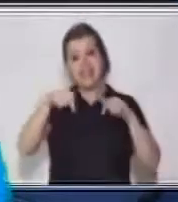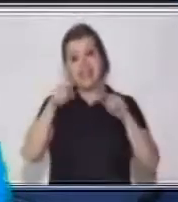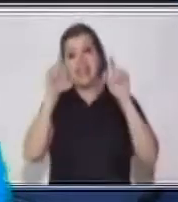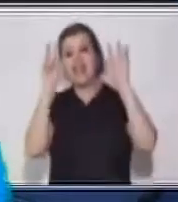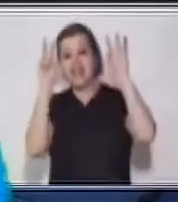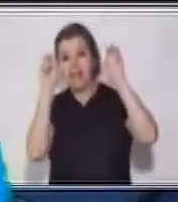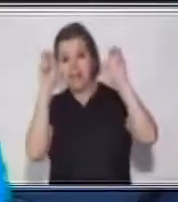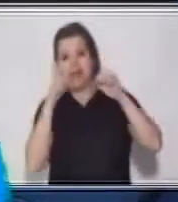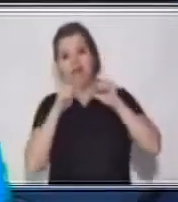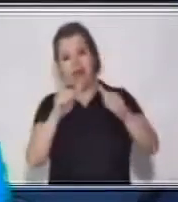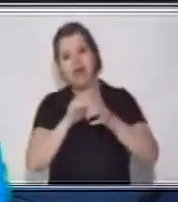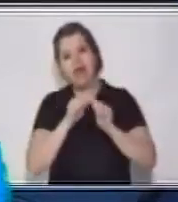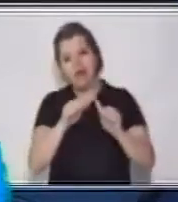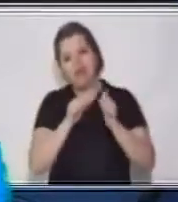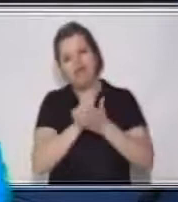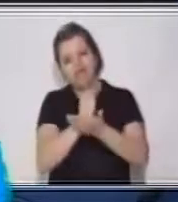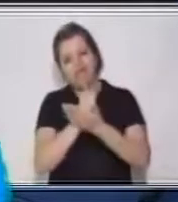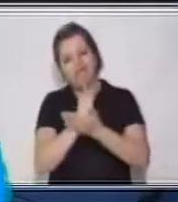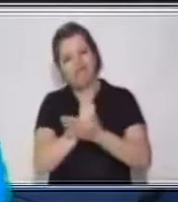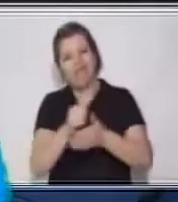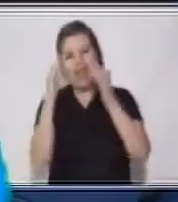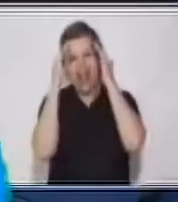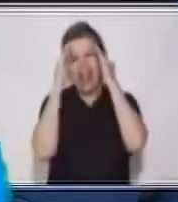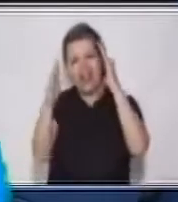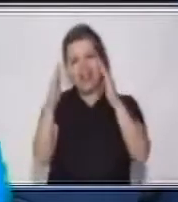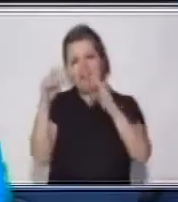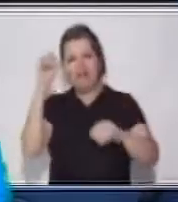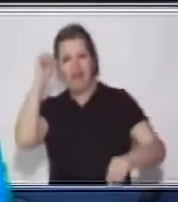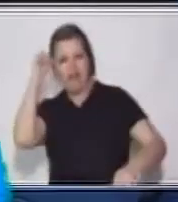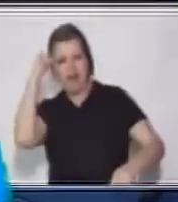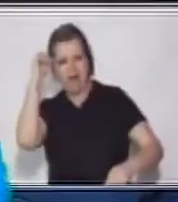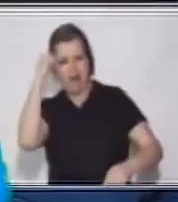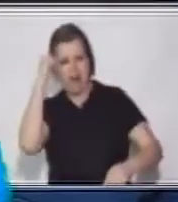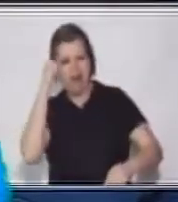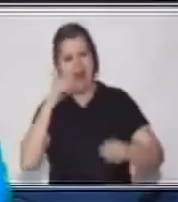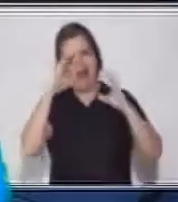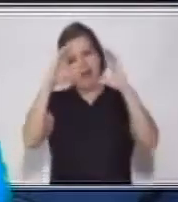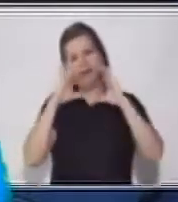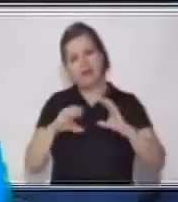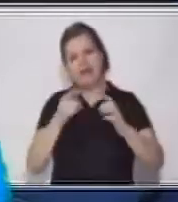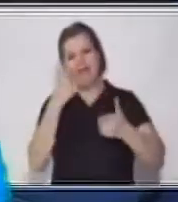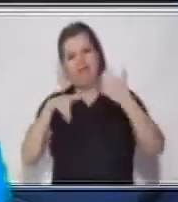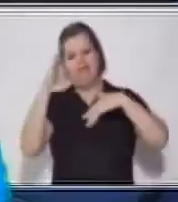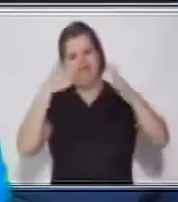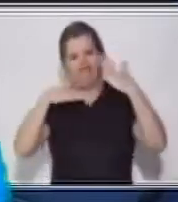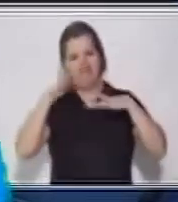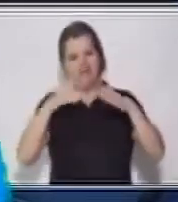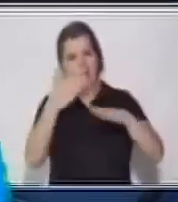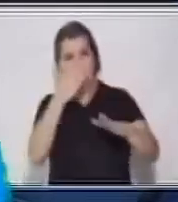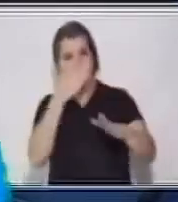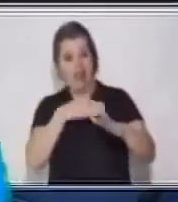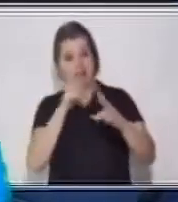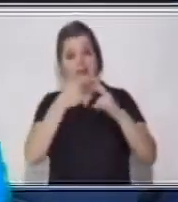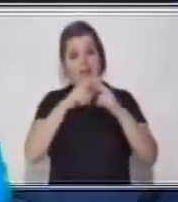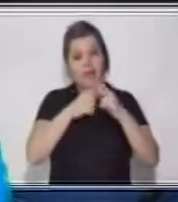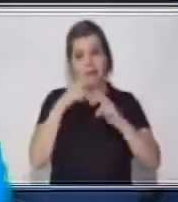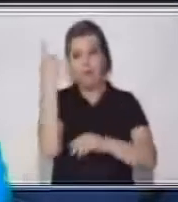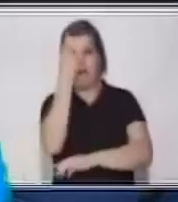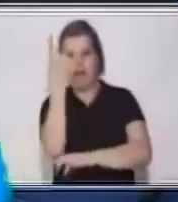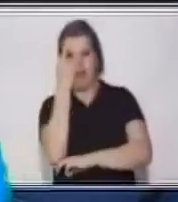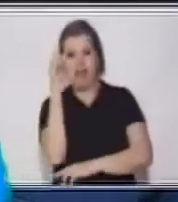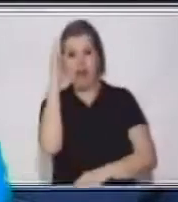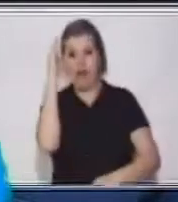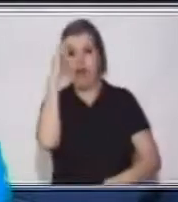ejercitar habilidades y destrezas como la atención, la memoria y la habilidad lingüística. Pero antes de iniciar es importante